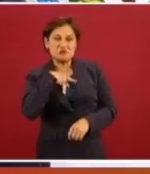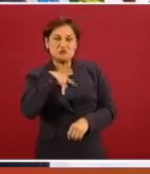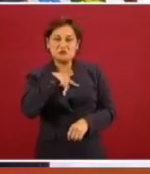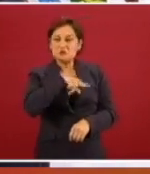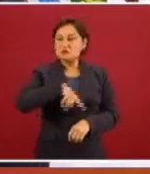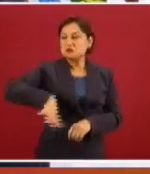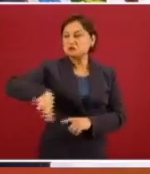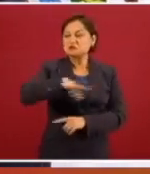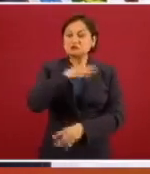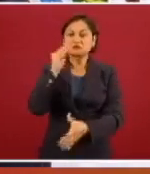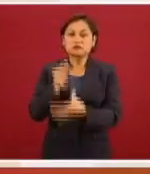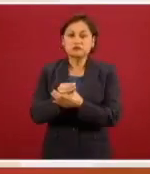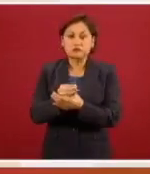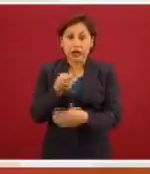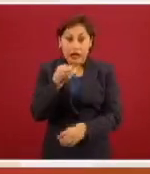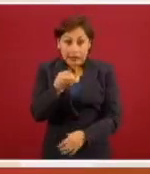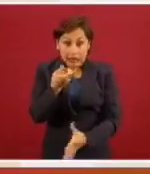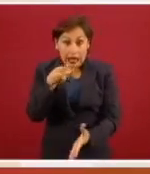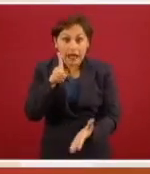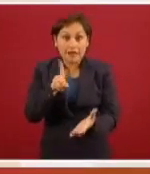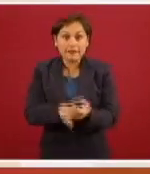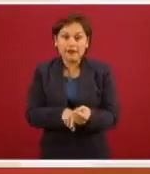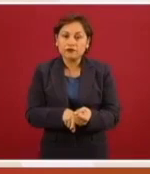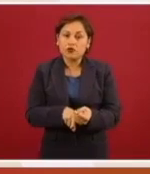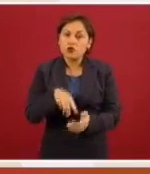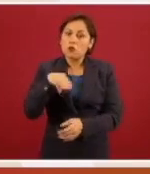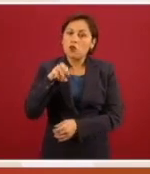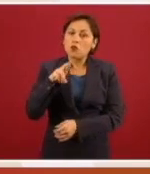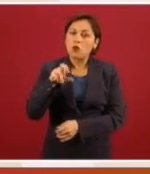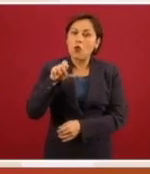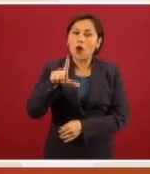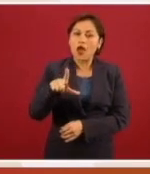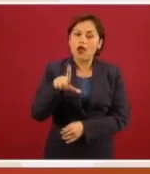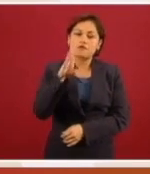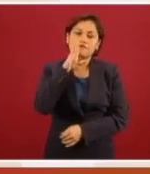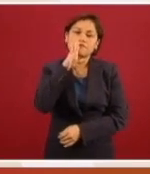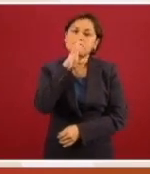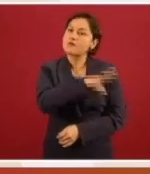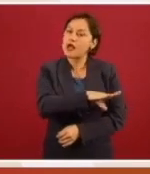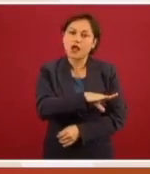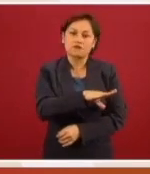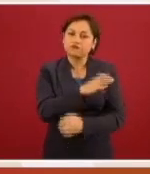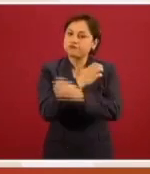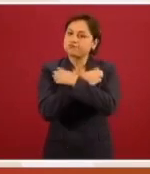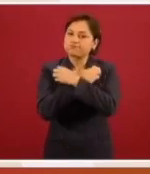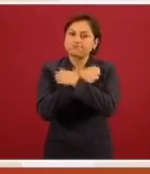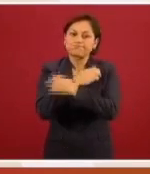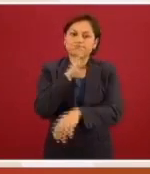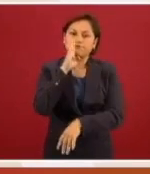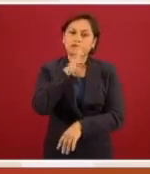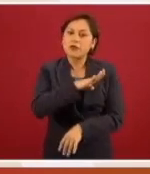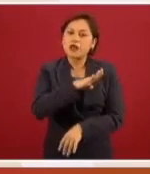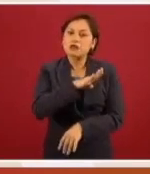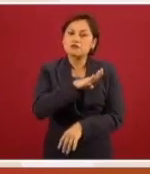también, era una mala economía.